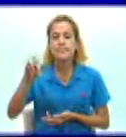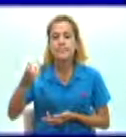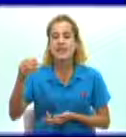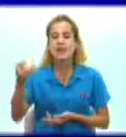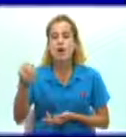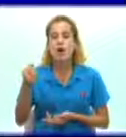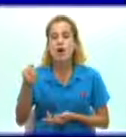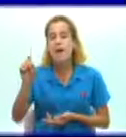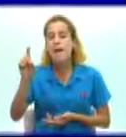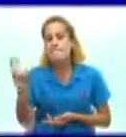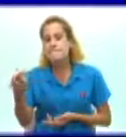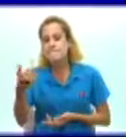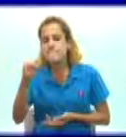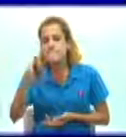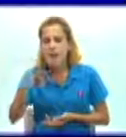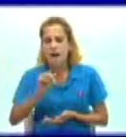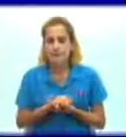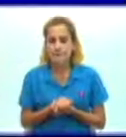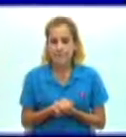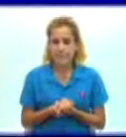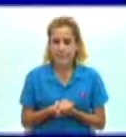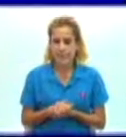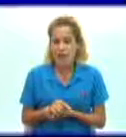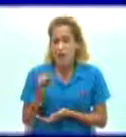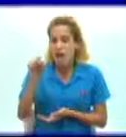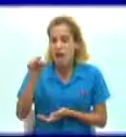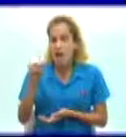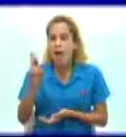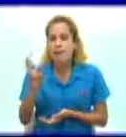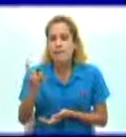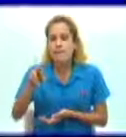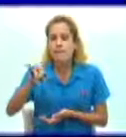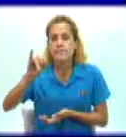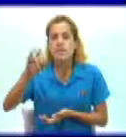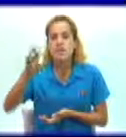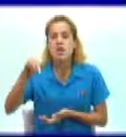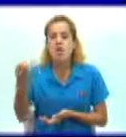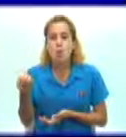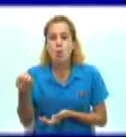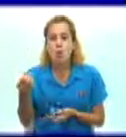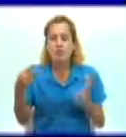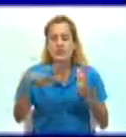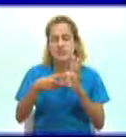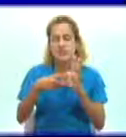los dígitos primos, los números primos, son los que solo son divisibles por uno y por el mismo.